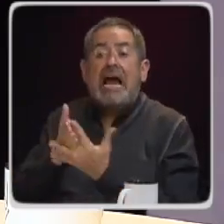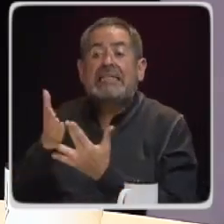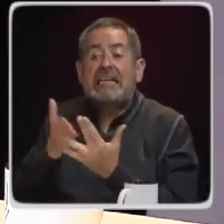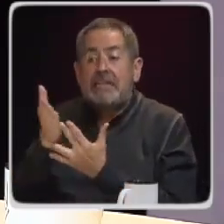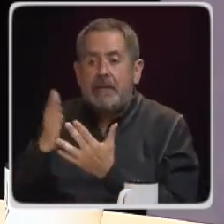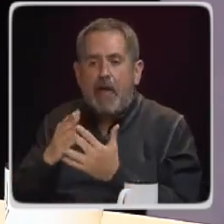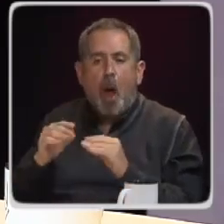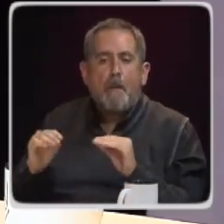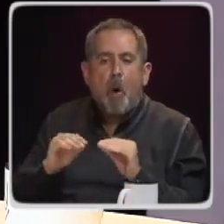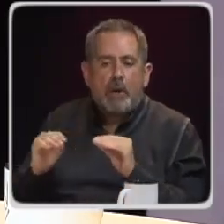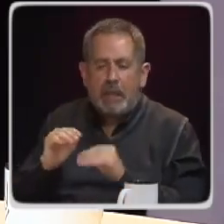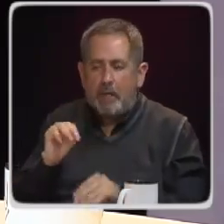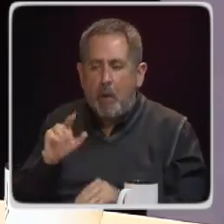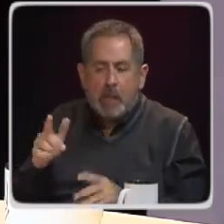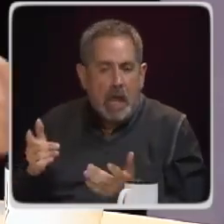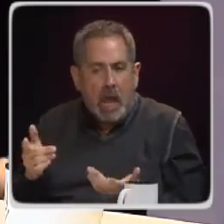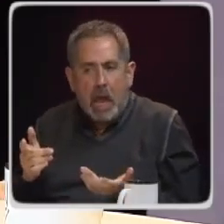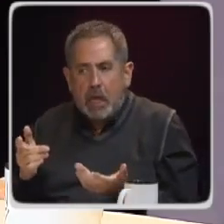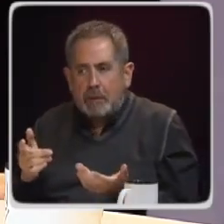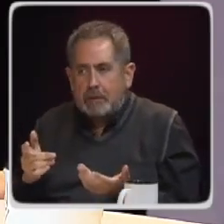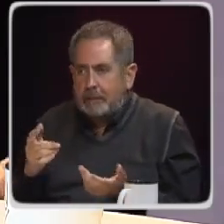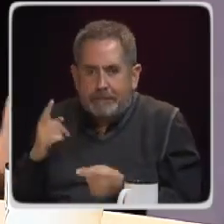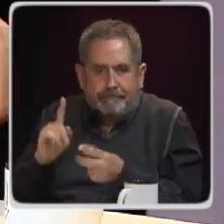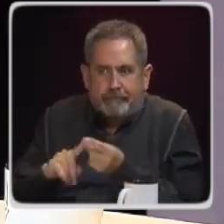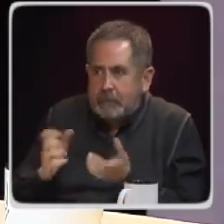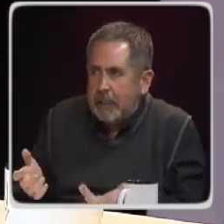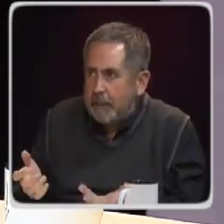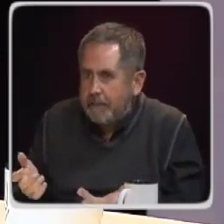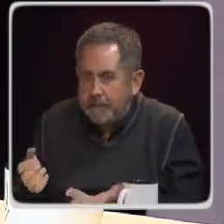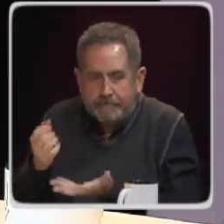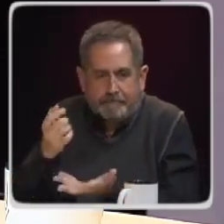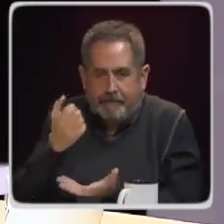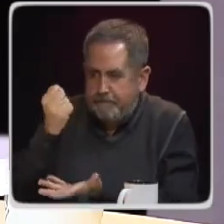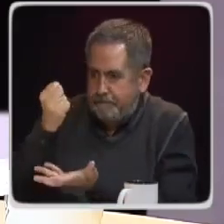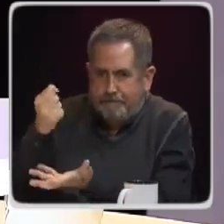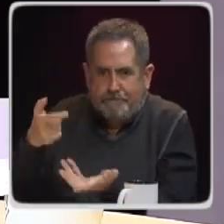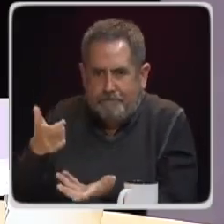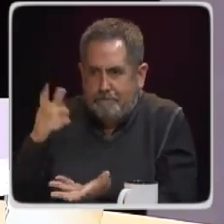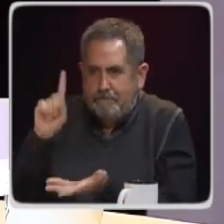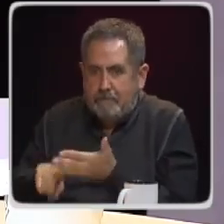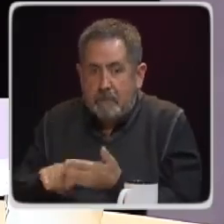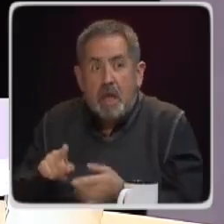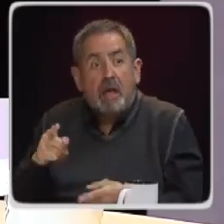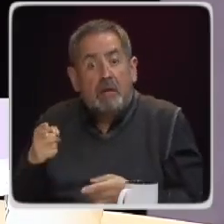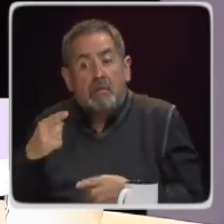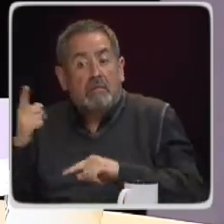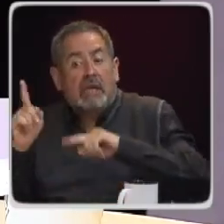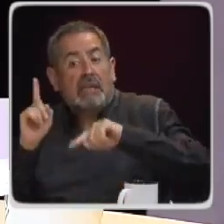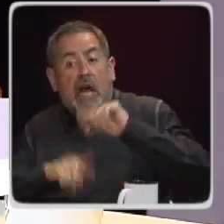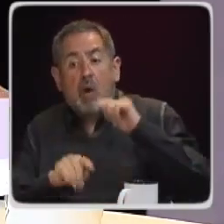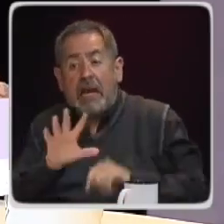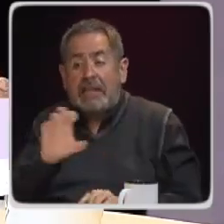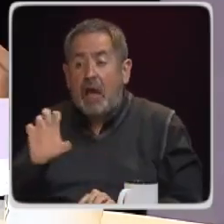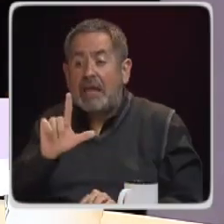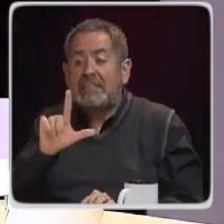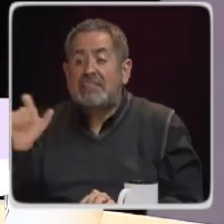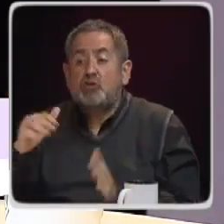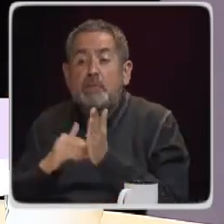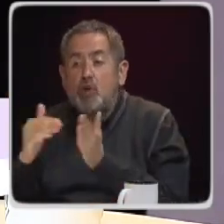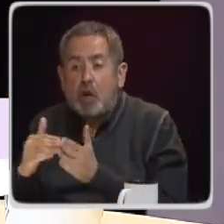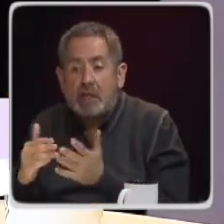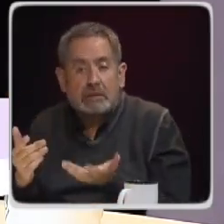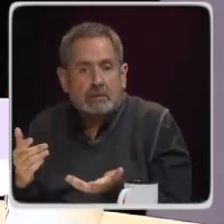adecuado, dónde se está enseñando y si esto, por ejemplo, ya está incluido en el sistema educativo, de los programas